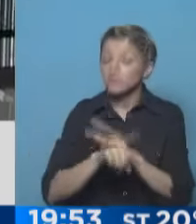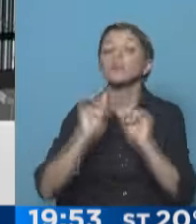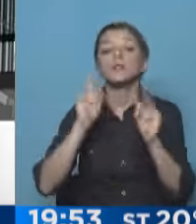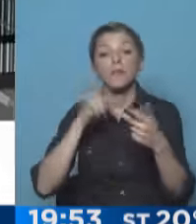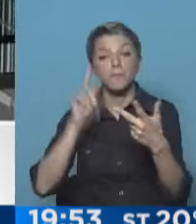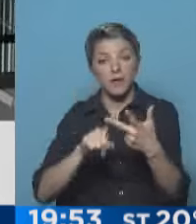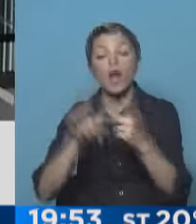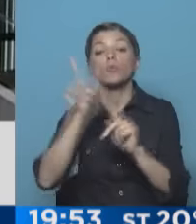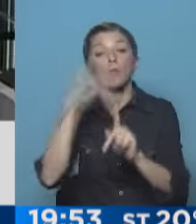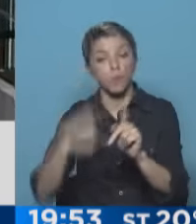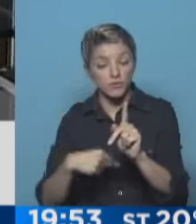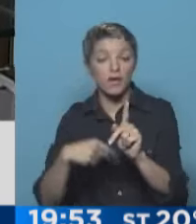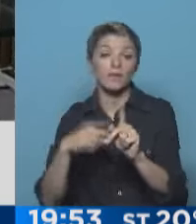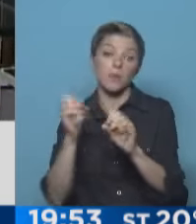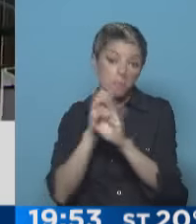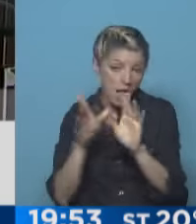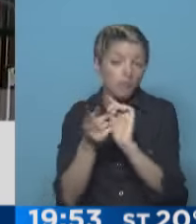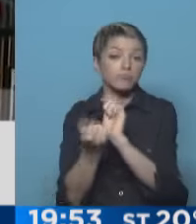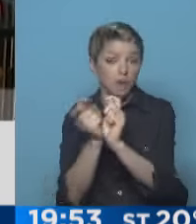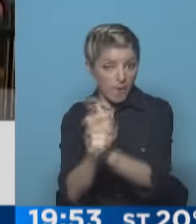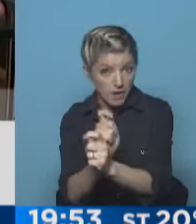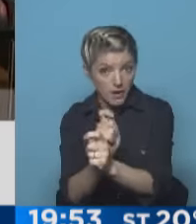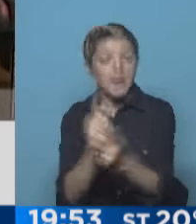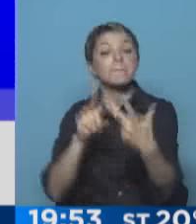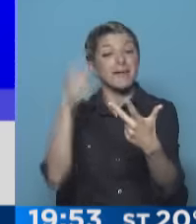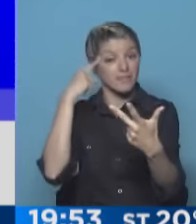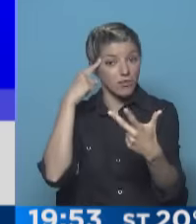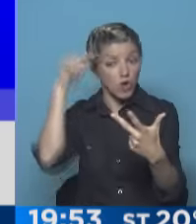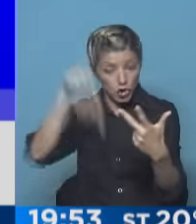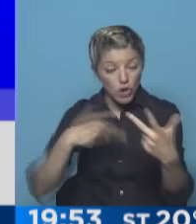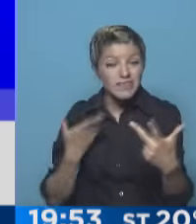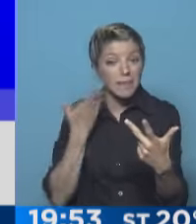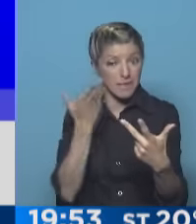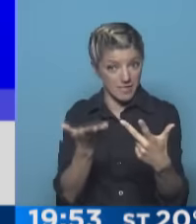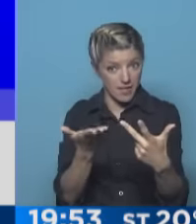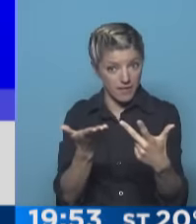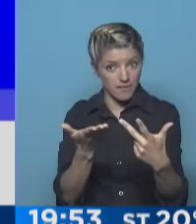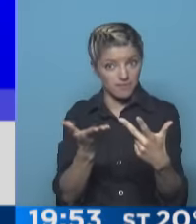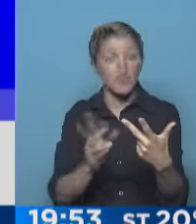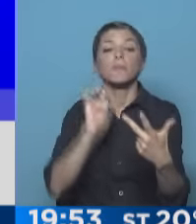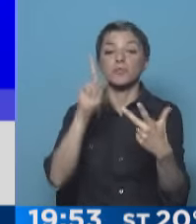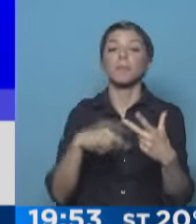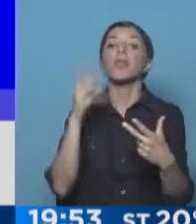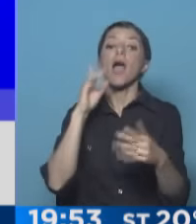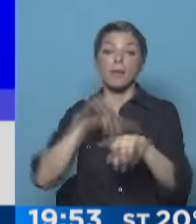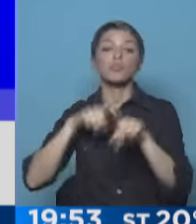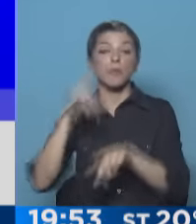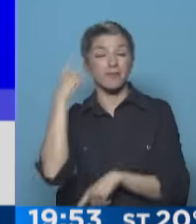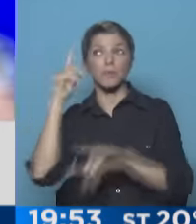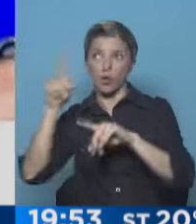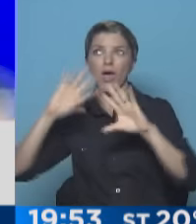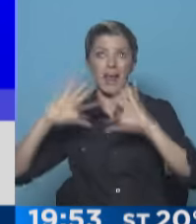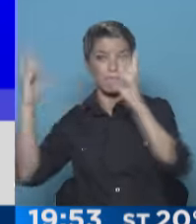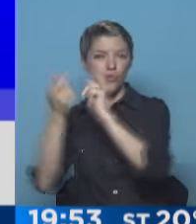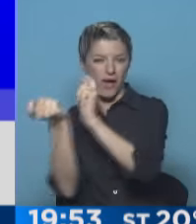corrección de algunas cosas que hay que corregir en función de las nuevas demandas pero también en función de lo Cómo ha cambiado el mundo eh